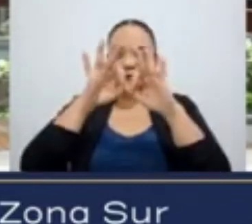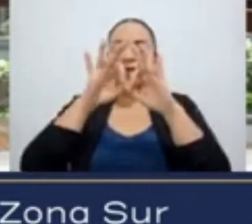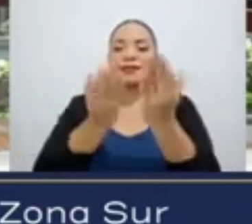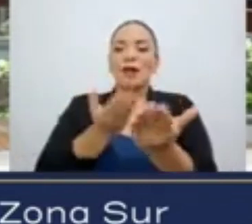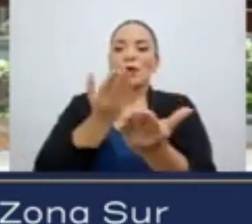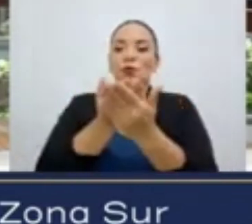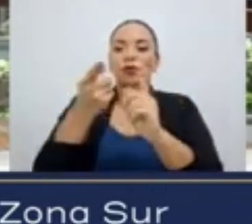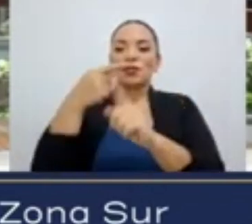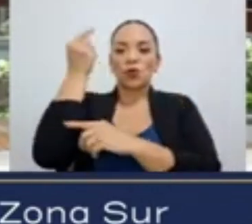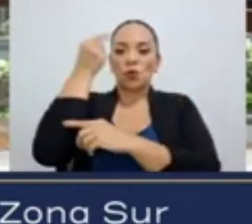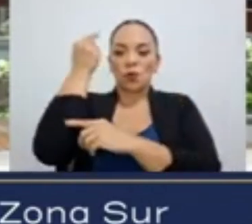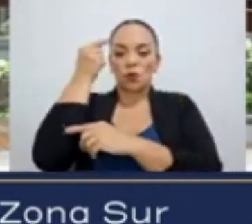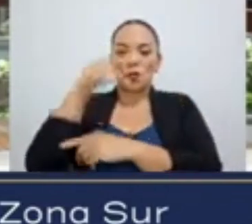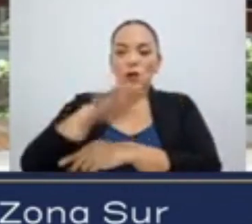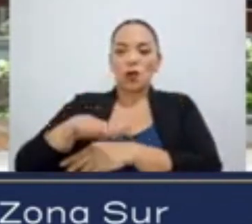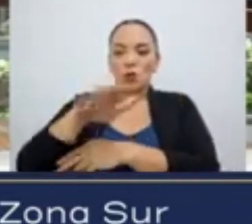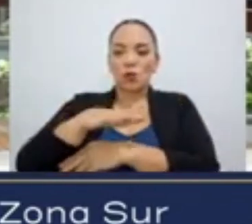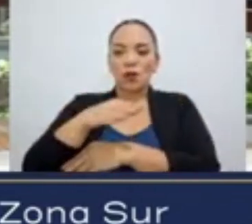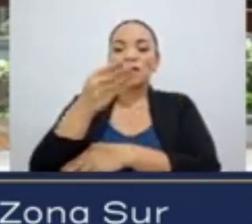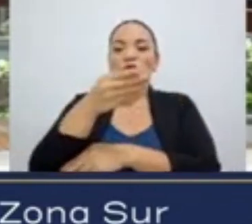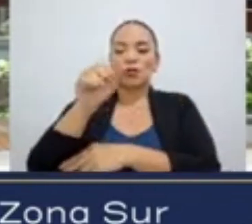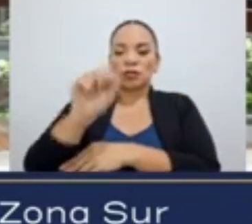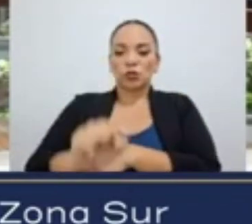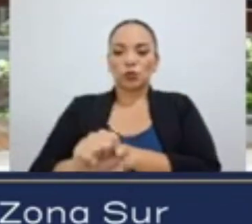del gobierno a la zona sur del país.